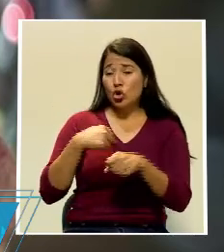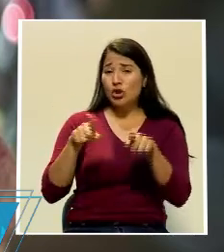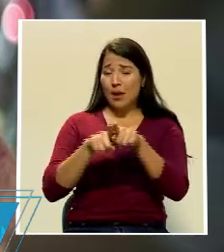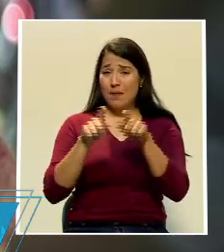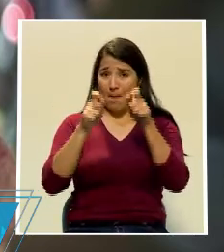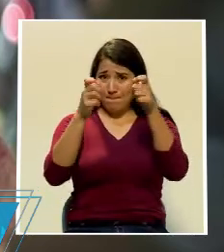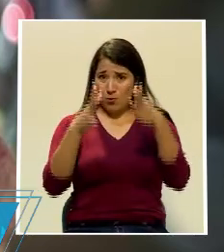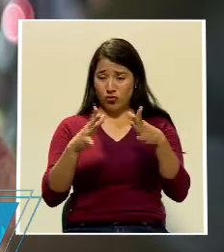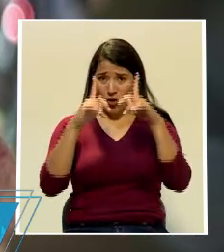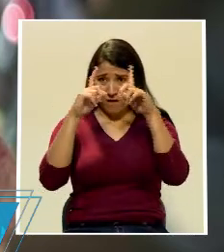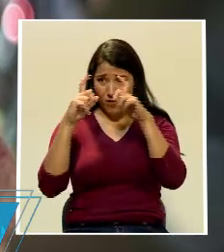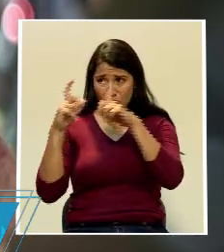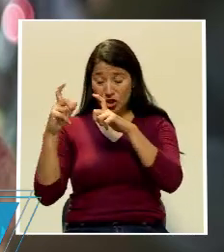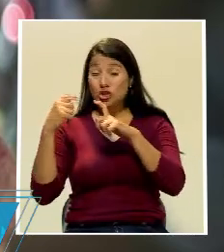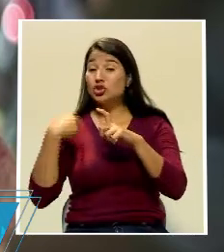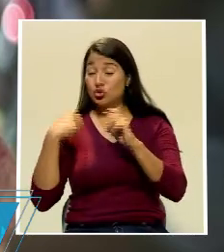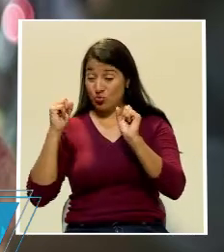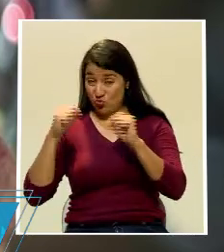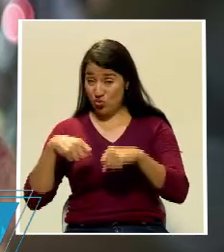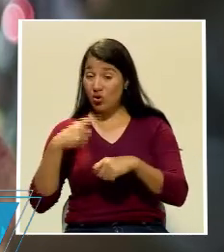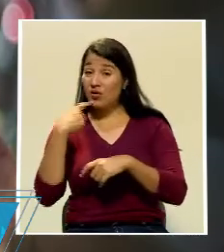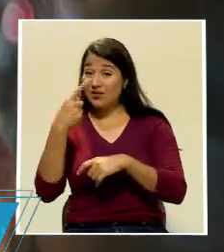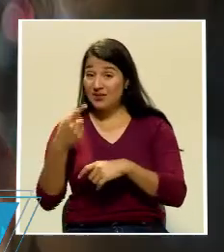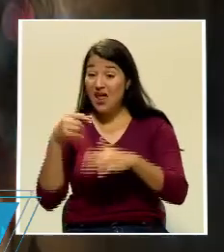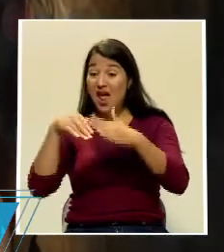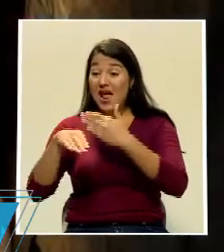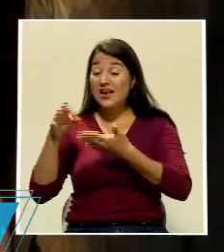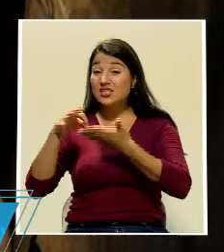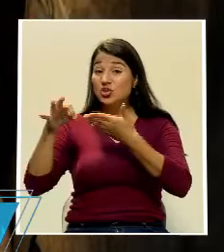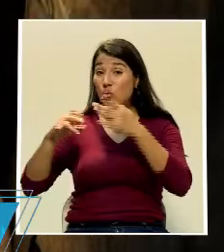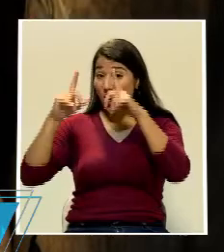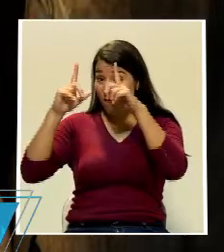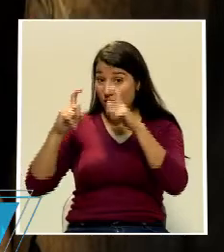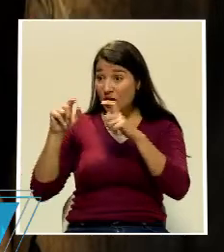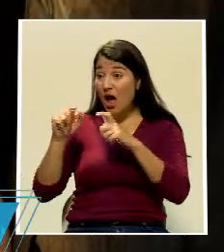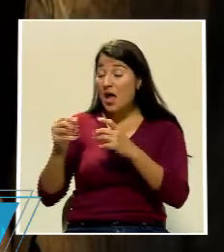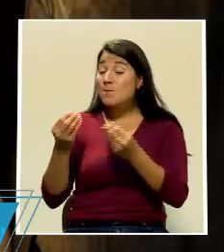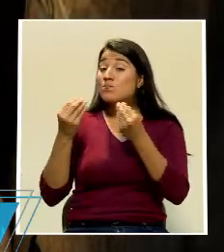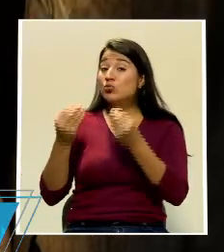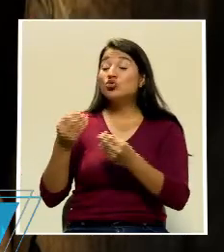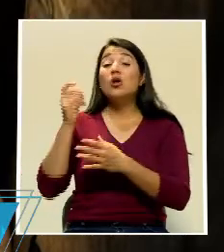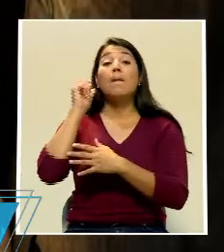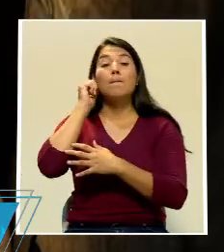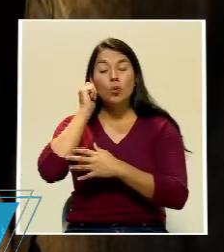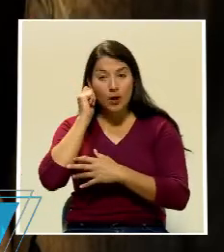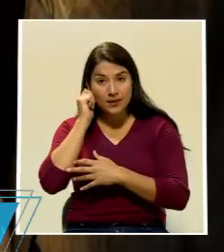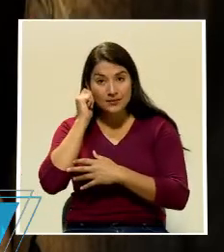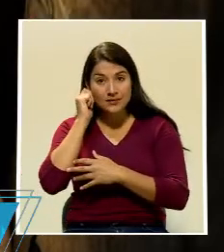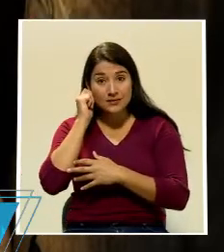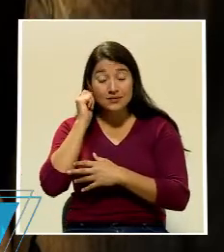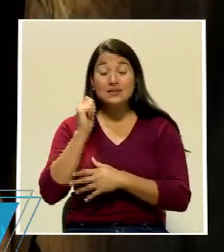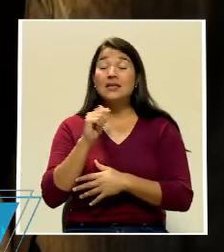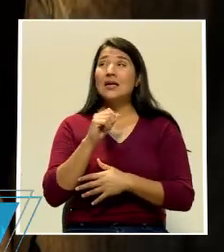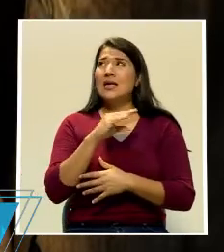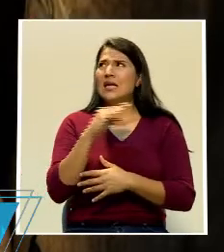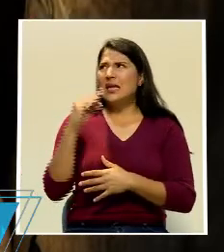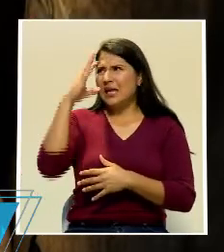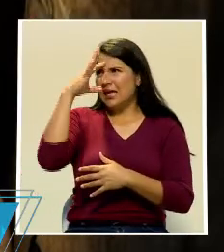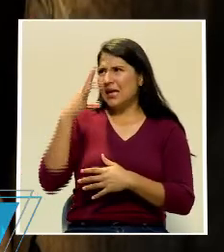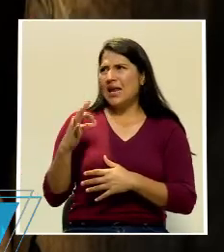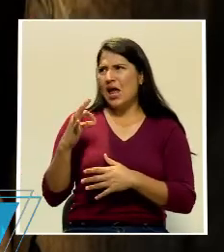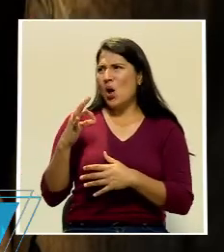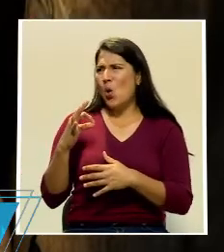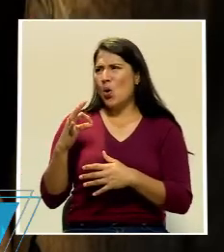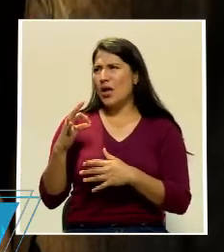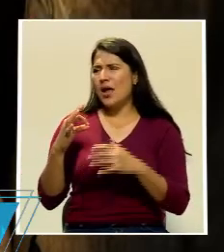y le puedo decir que en las escuelas de foto hay una gran cantidad de mujeres, incluso le puedo decir que un porcentaje